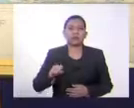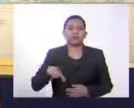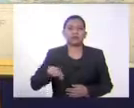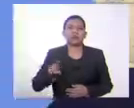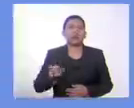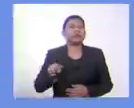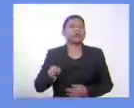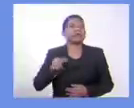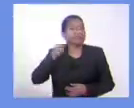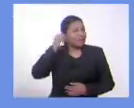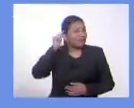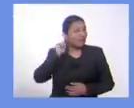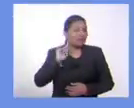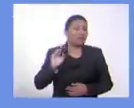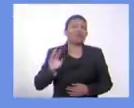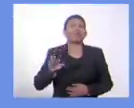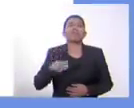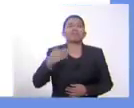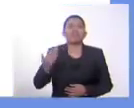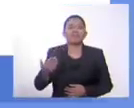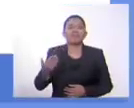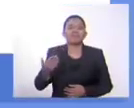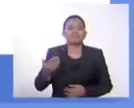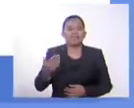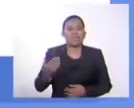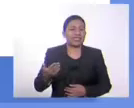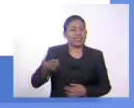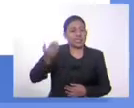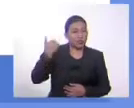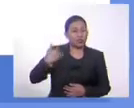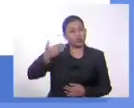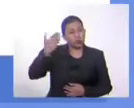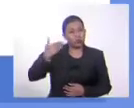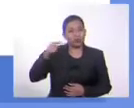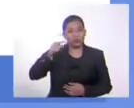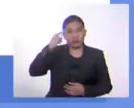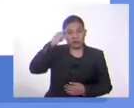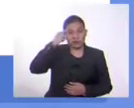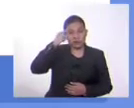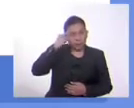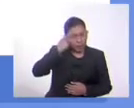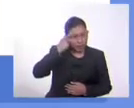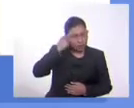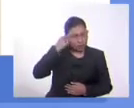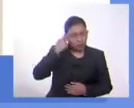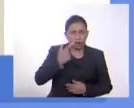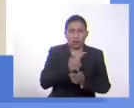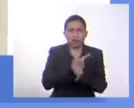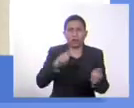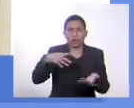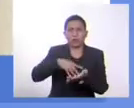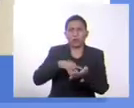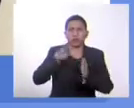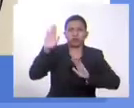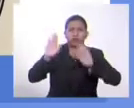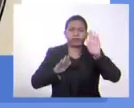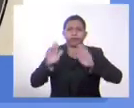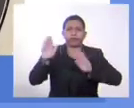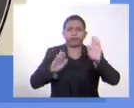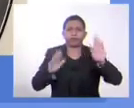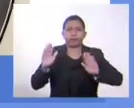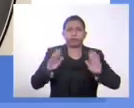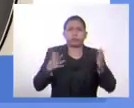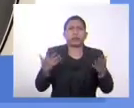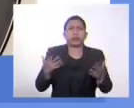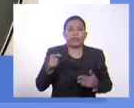moderna, tomar en cuenta lo que Montesquieu ha planteado sobre la forma de gobernar y las condiciones que